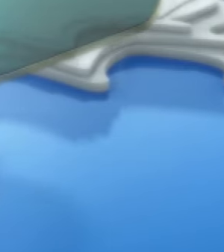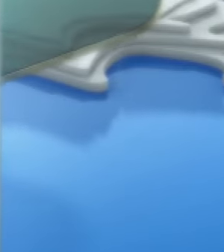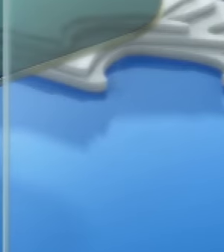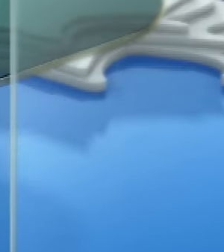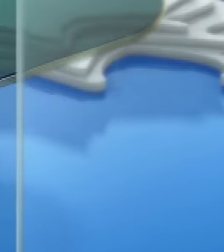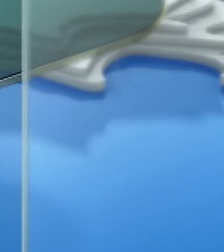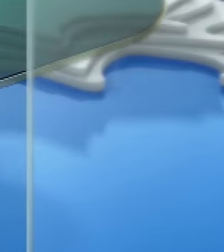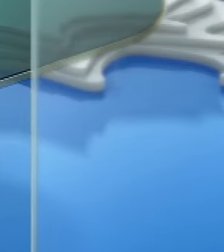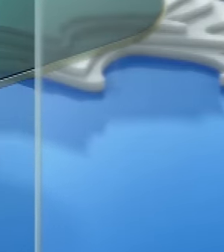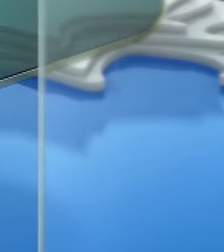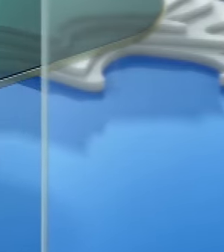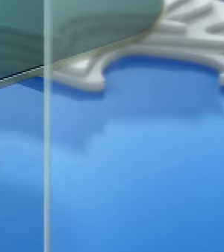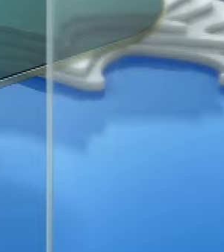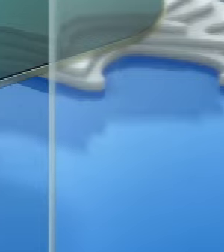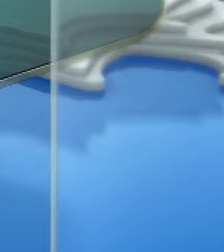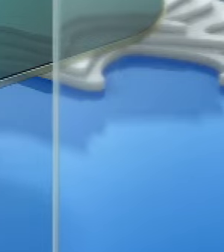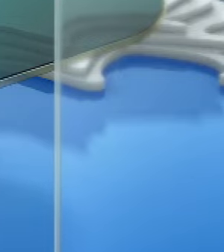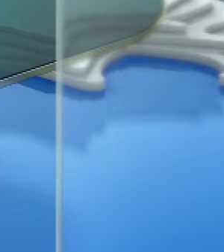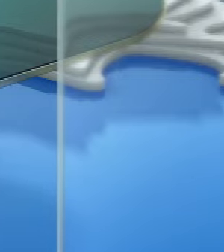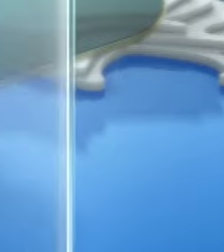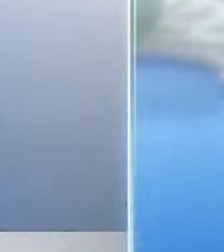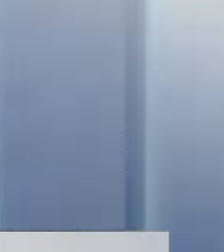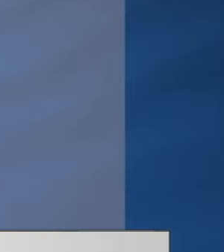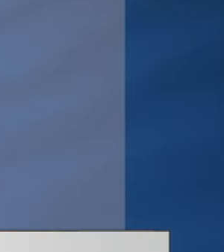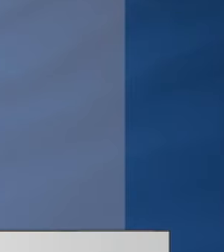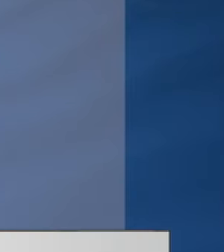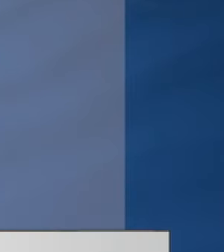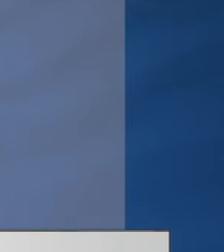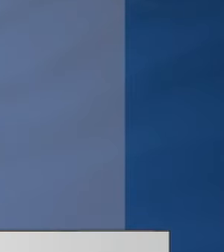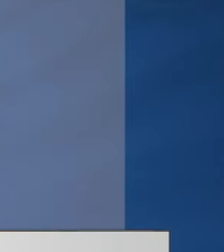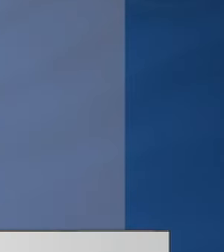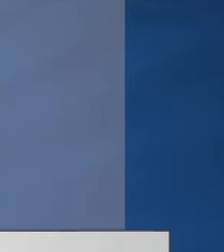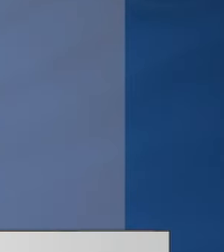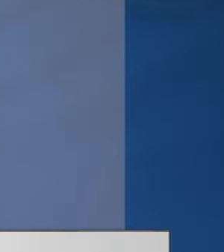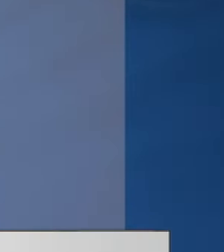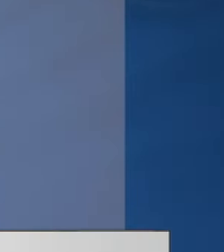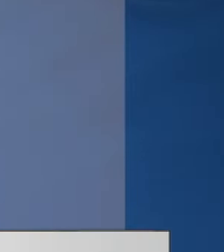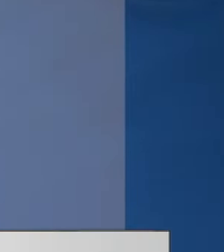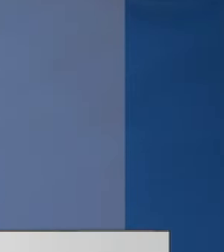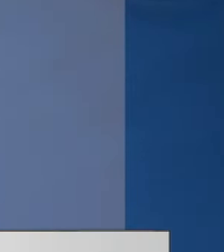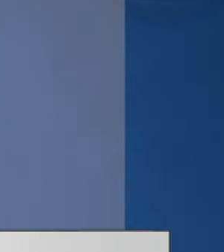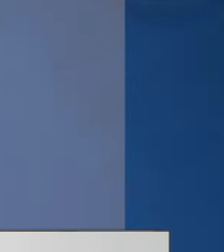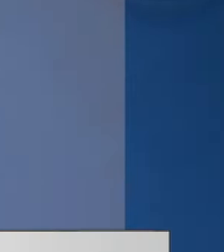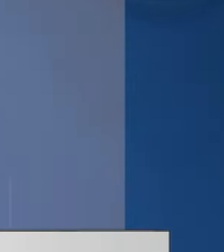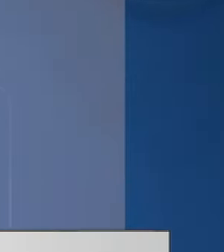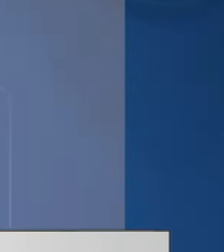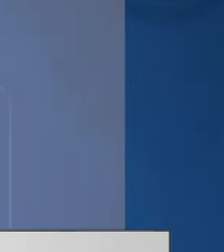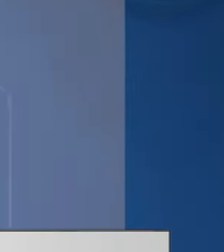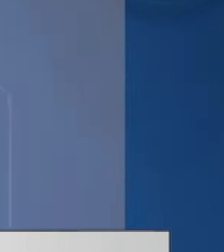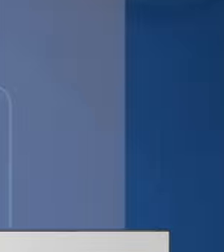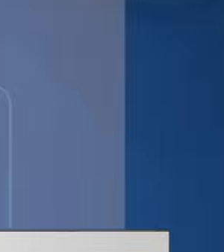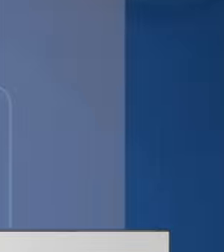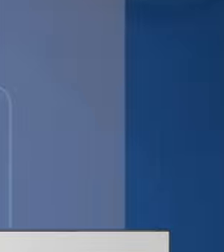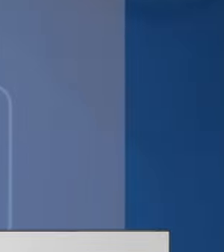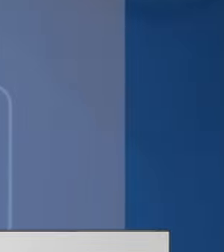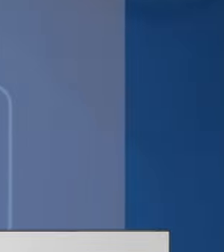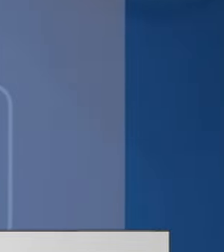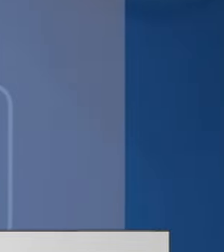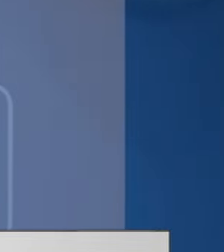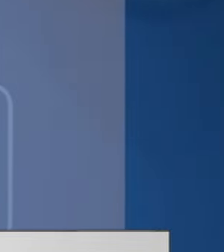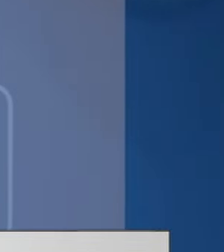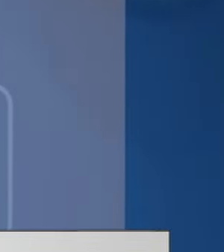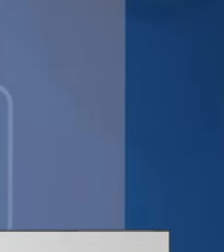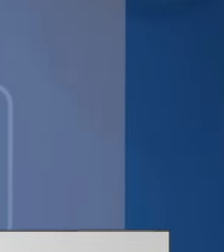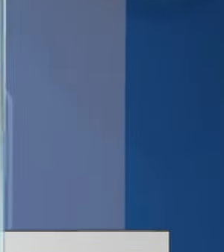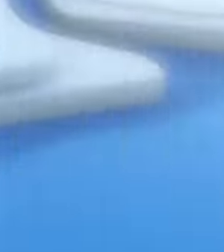Noticentro 1, CMI. Insólito caso de robo frustrado de una moto en el sur de Bogotá es